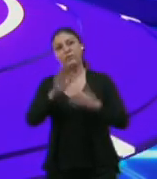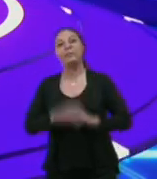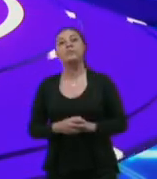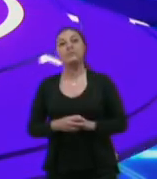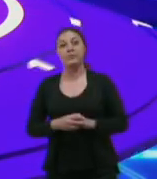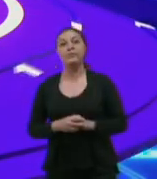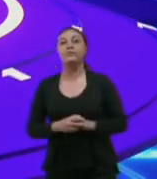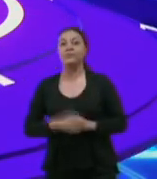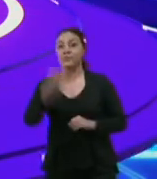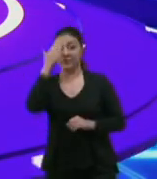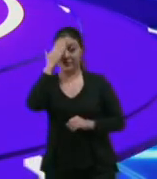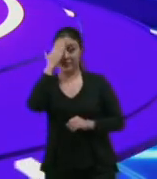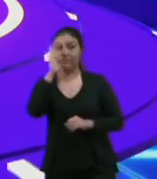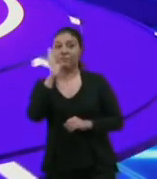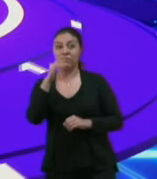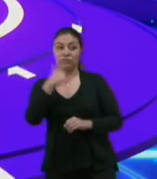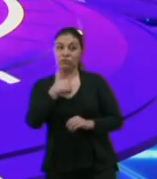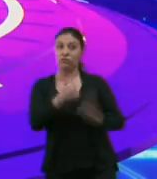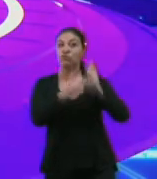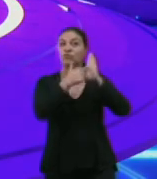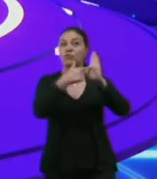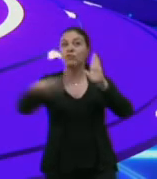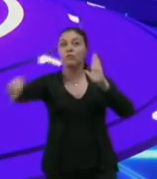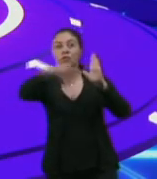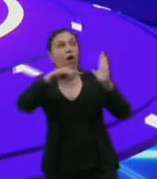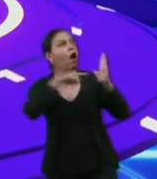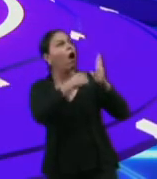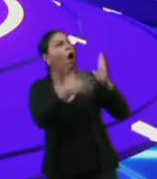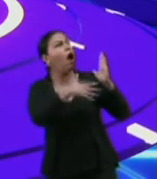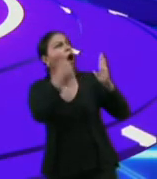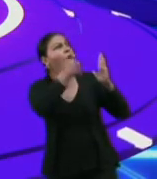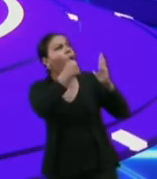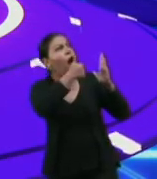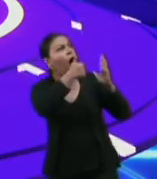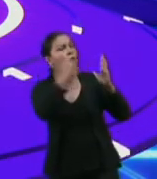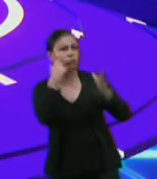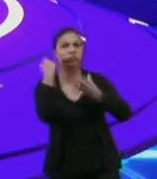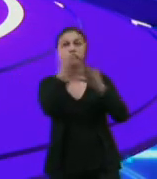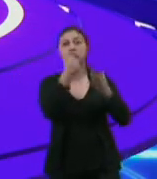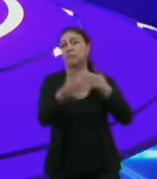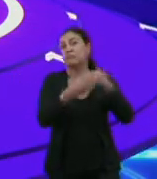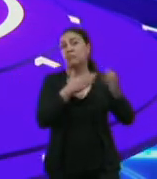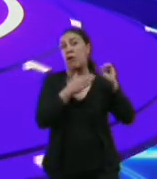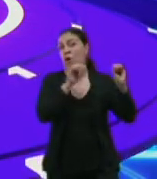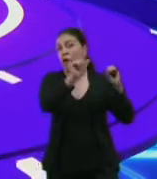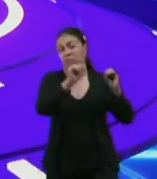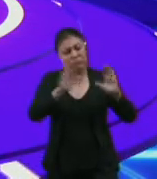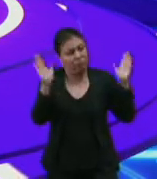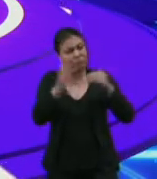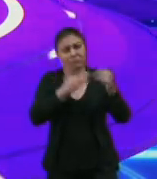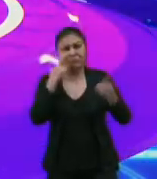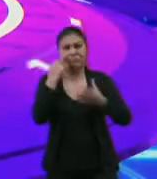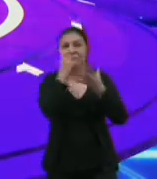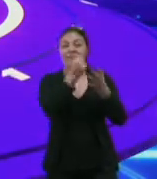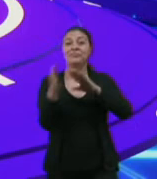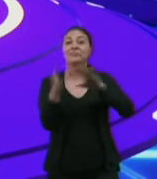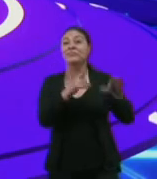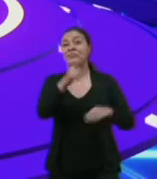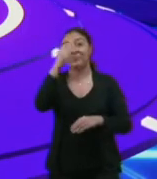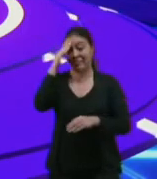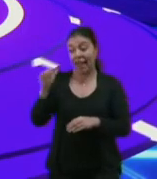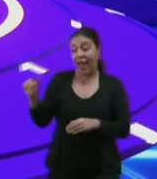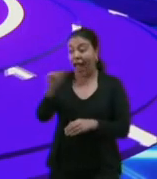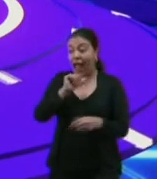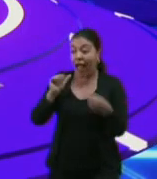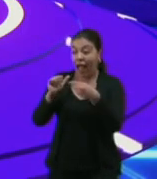tu modelo de negocio invierte en el seas mujer o hombre segundo la mujer tiene acceso al 5 por ciento